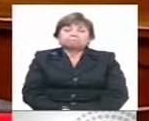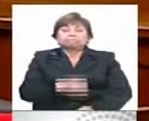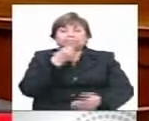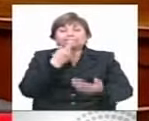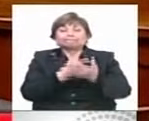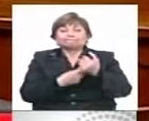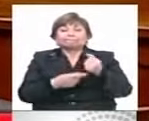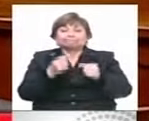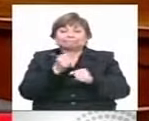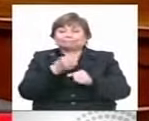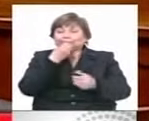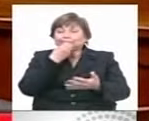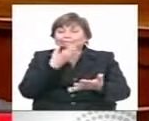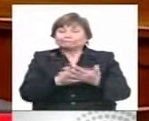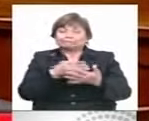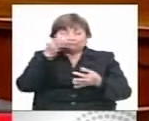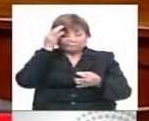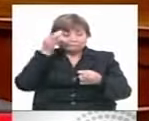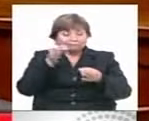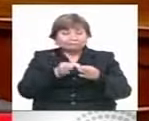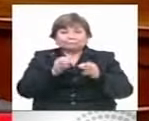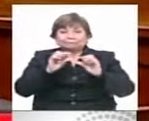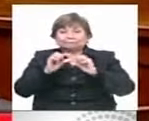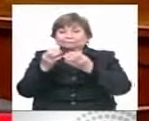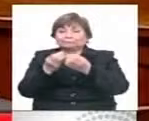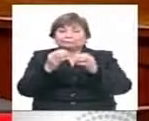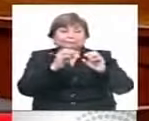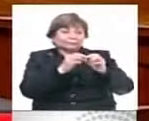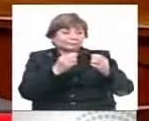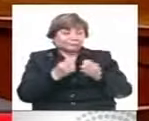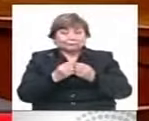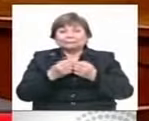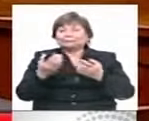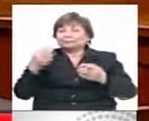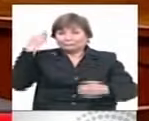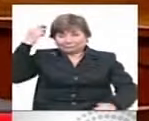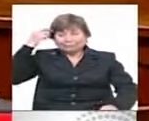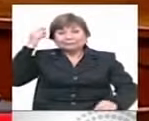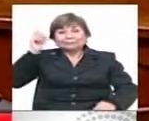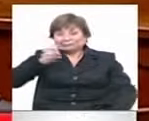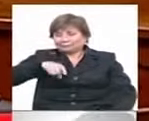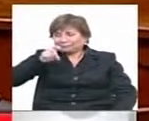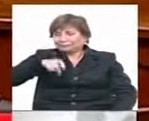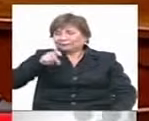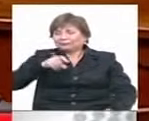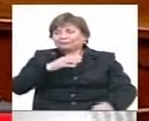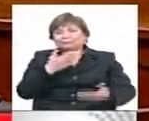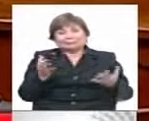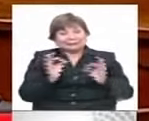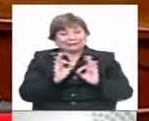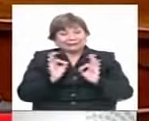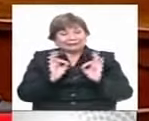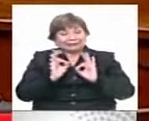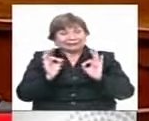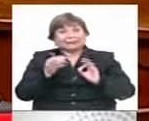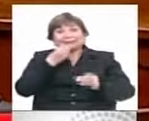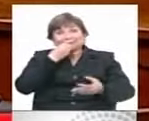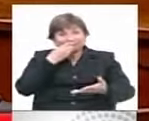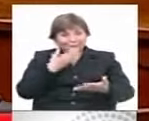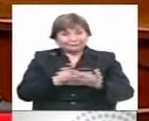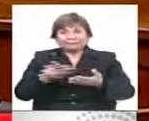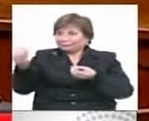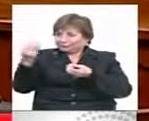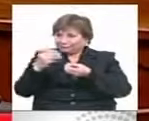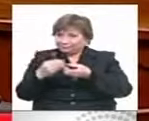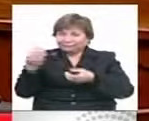confío en la buena fe de los diversos grupos políticos, quienes sin necesidad de deponer, sino más bien